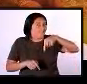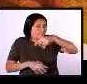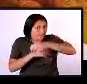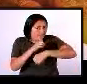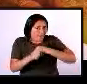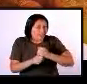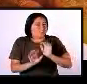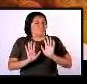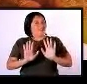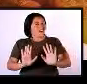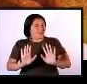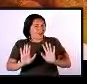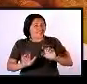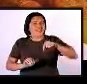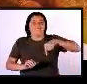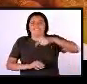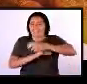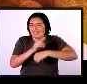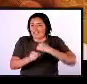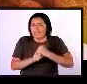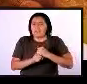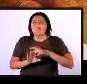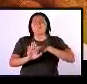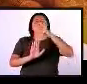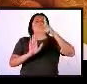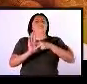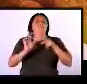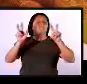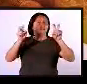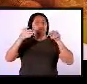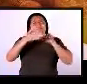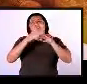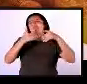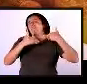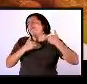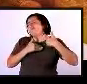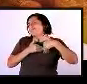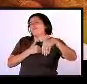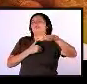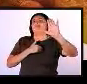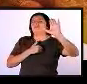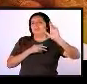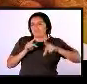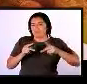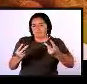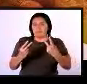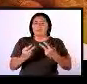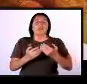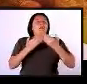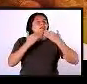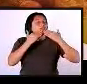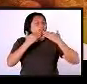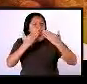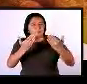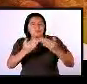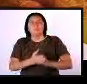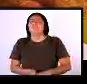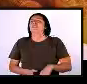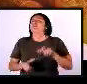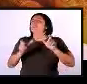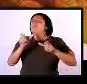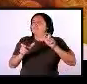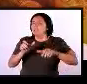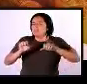año. Ahí nomás, de este año, porque programa Sin Barreras hay para rato, amigos. Un agradecimiento enorme a los que hacen